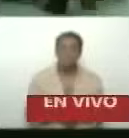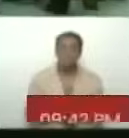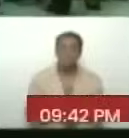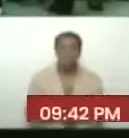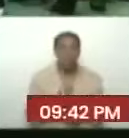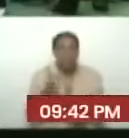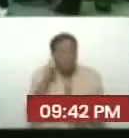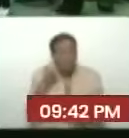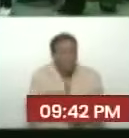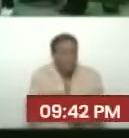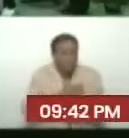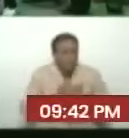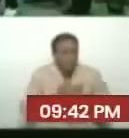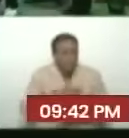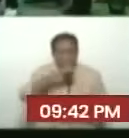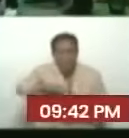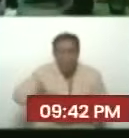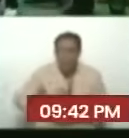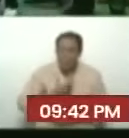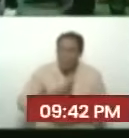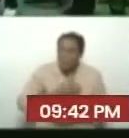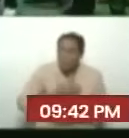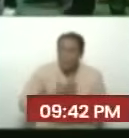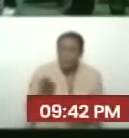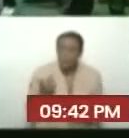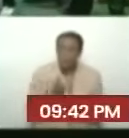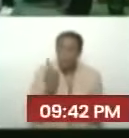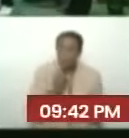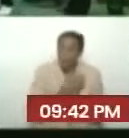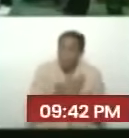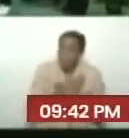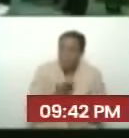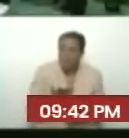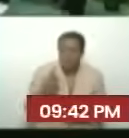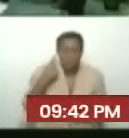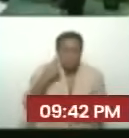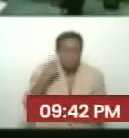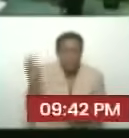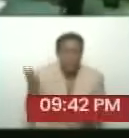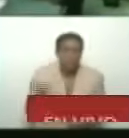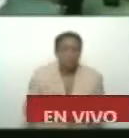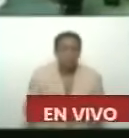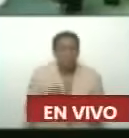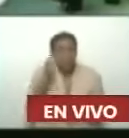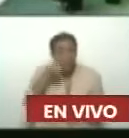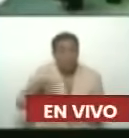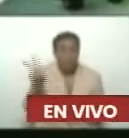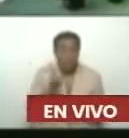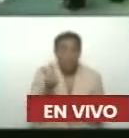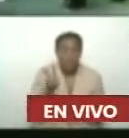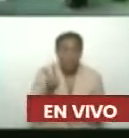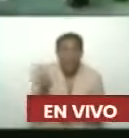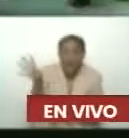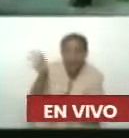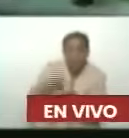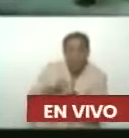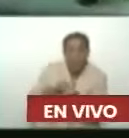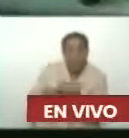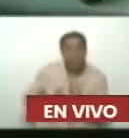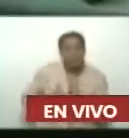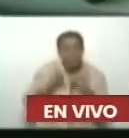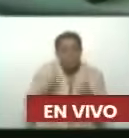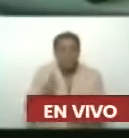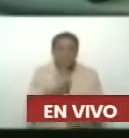Por eso, con mucho cariño, mucha calidez y mucha pasión, sobre todo, que es lo que tanto caracteriza al pueblo venezolano, es que